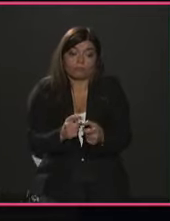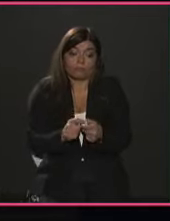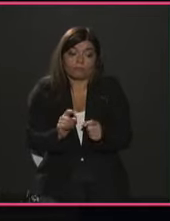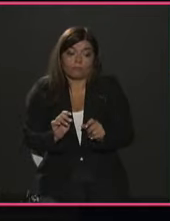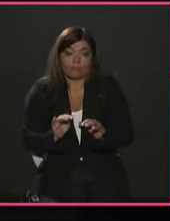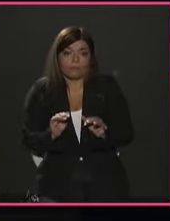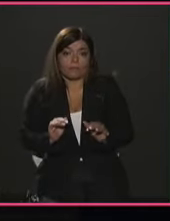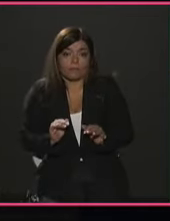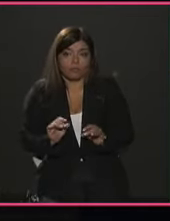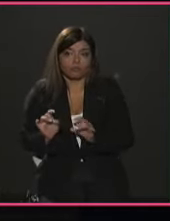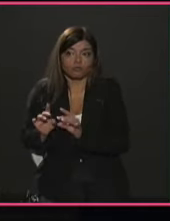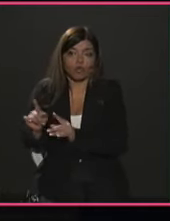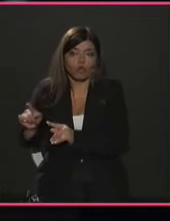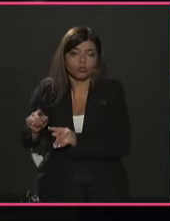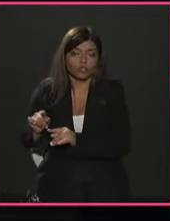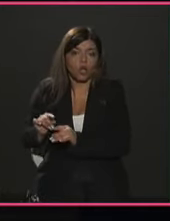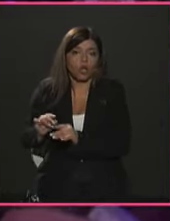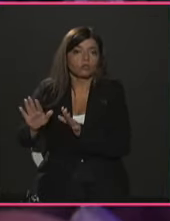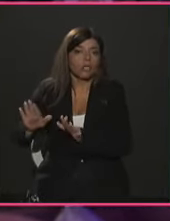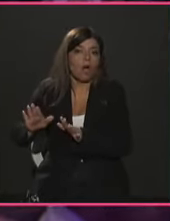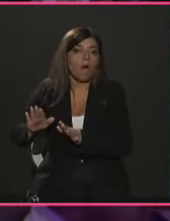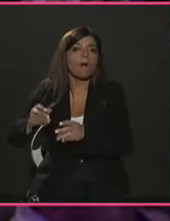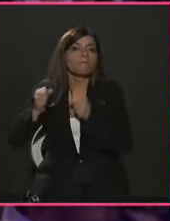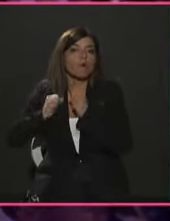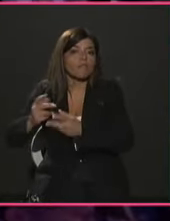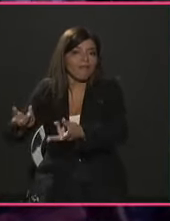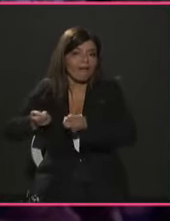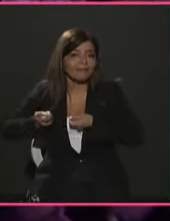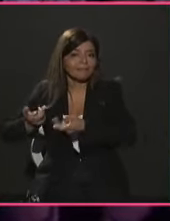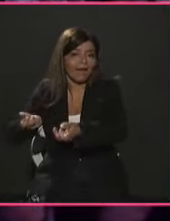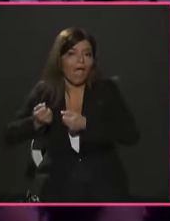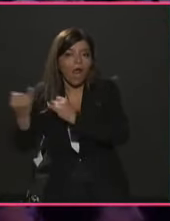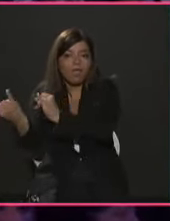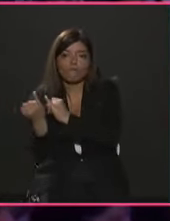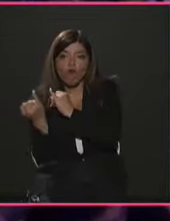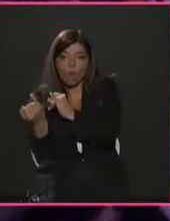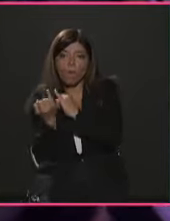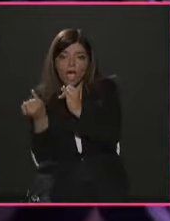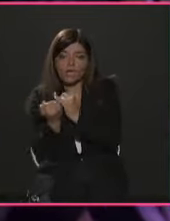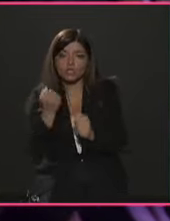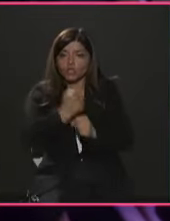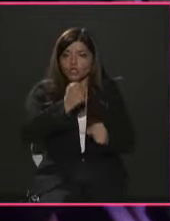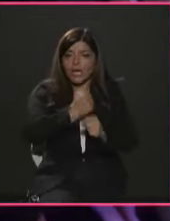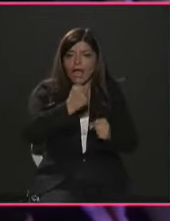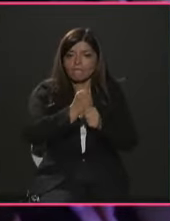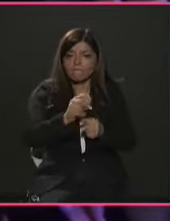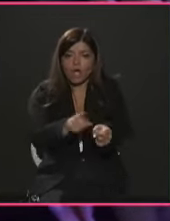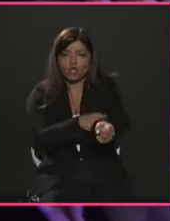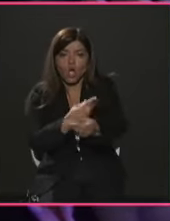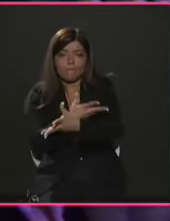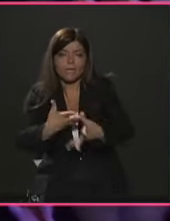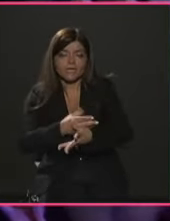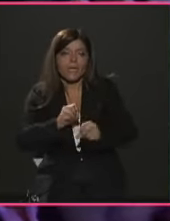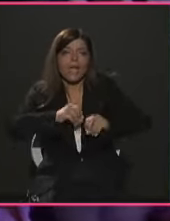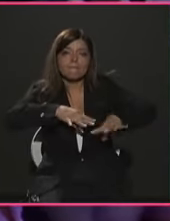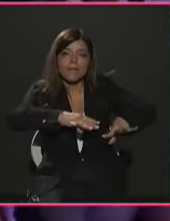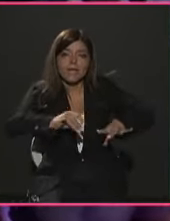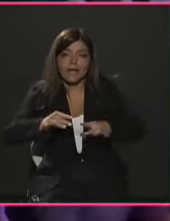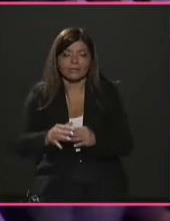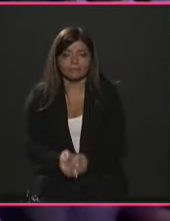tratan como simplemente Minas a Tajo abierto de las que se puede sacar información trabajo energía y